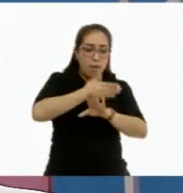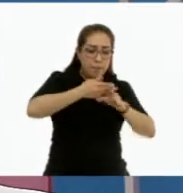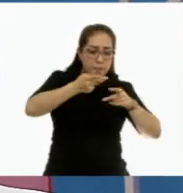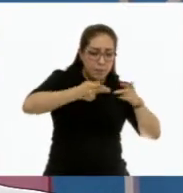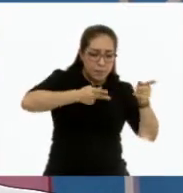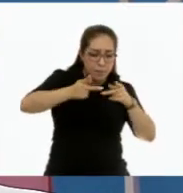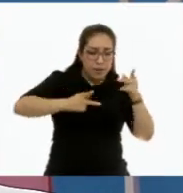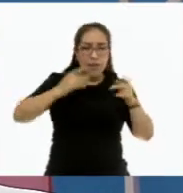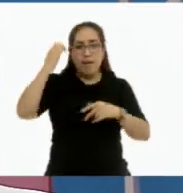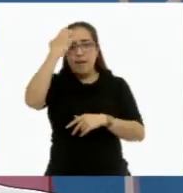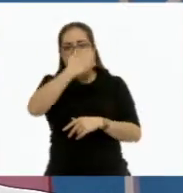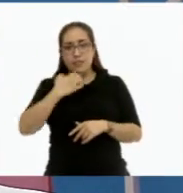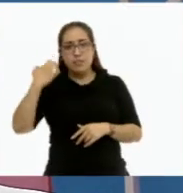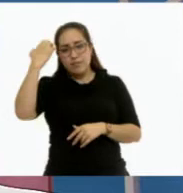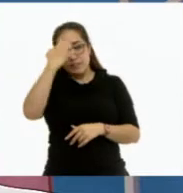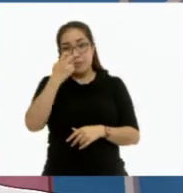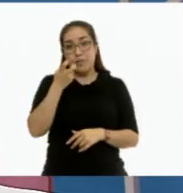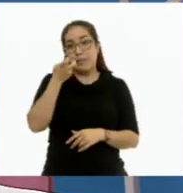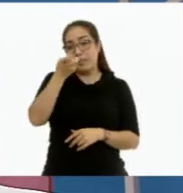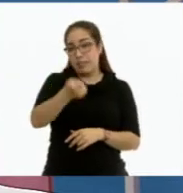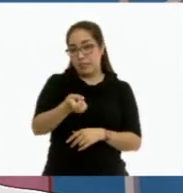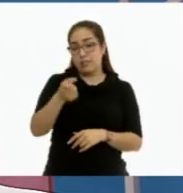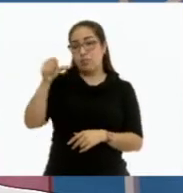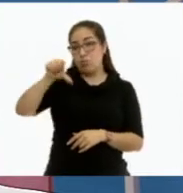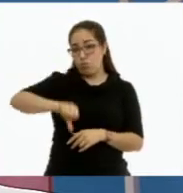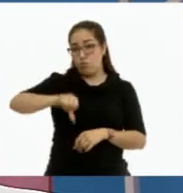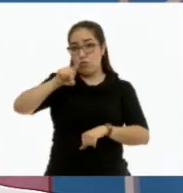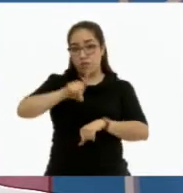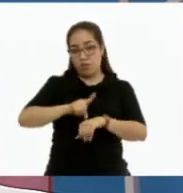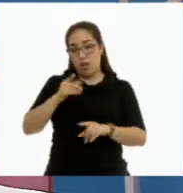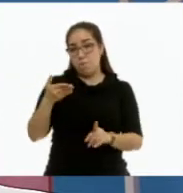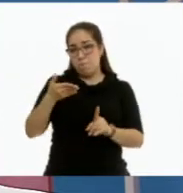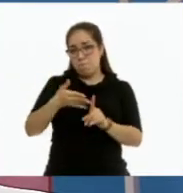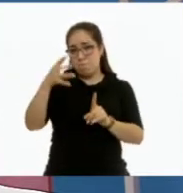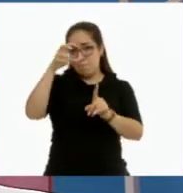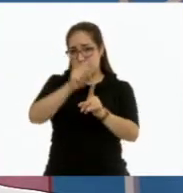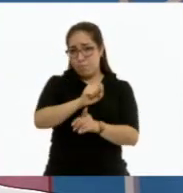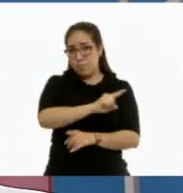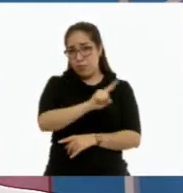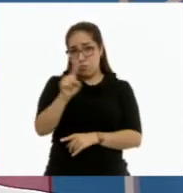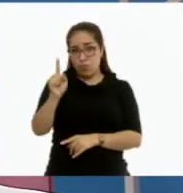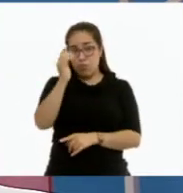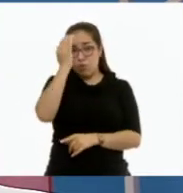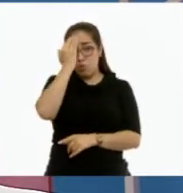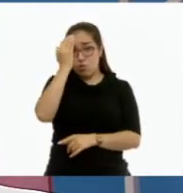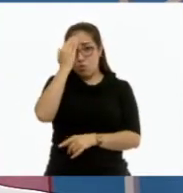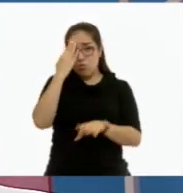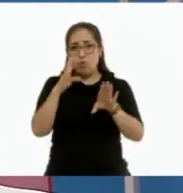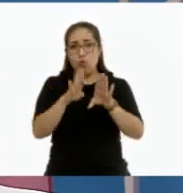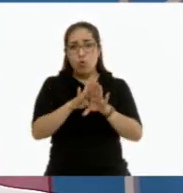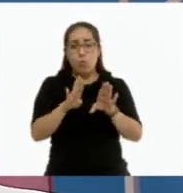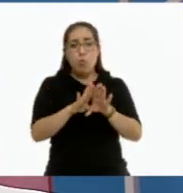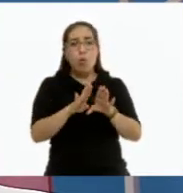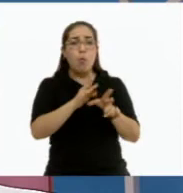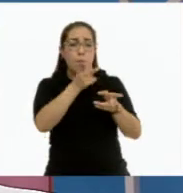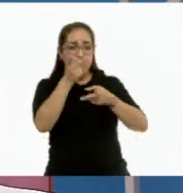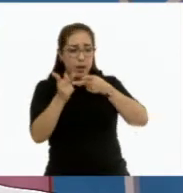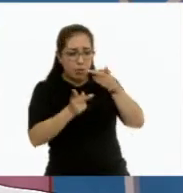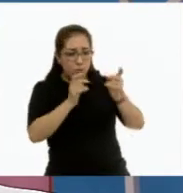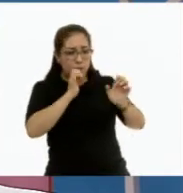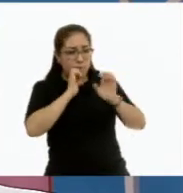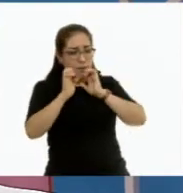examen. Y el propósito de esta sesión es que tú conozcas las características del cuestionario, del